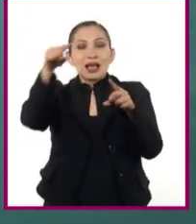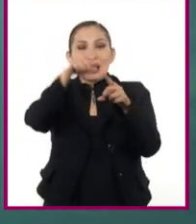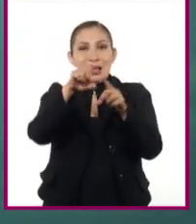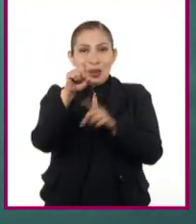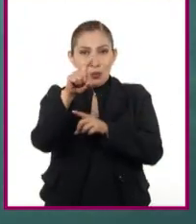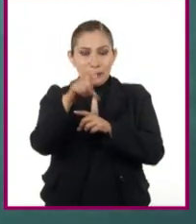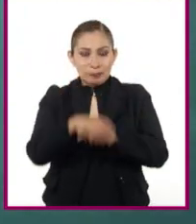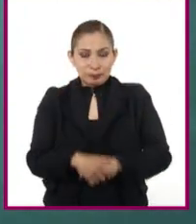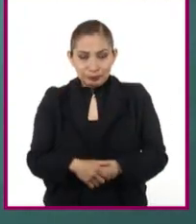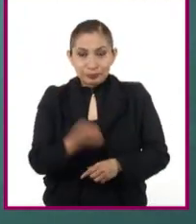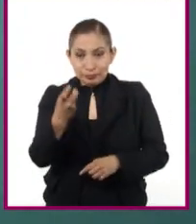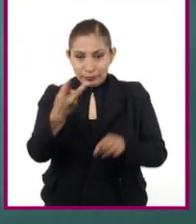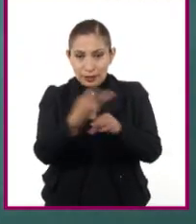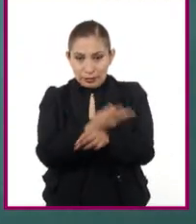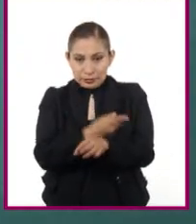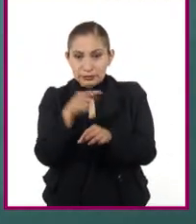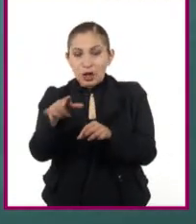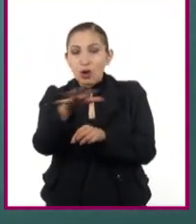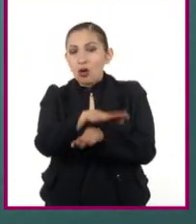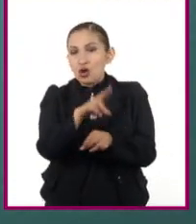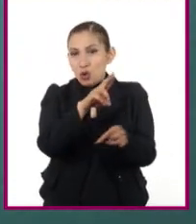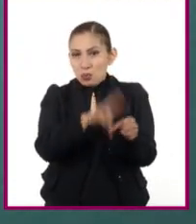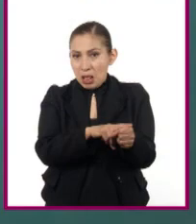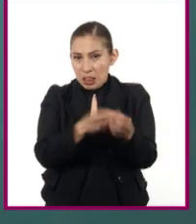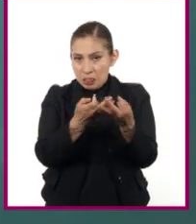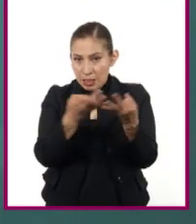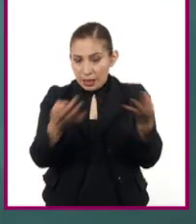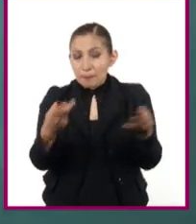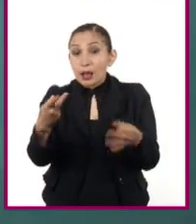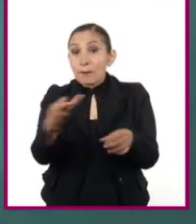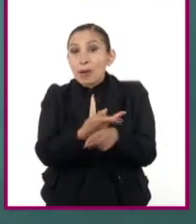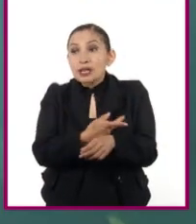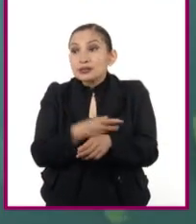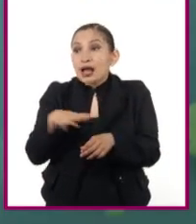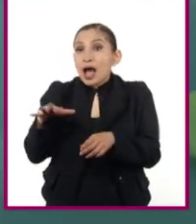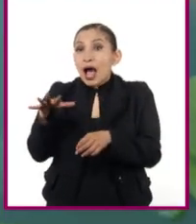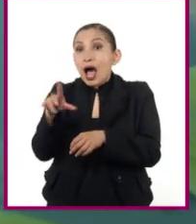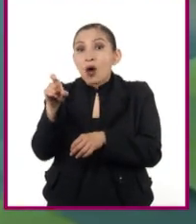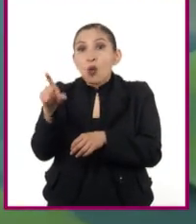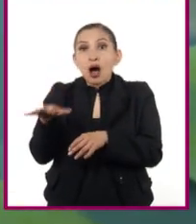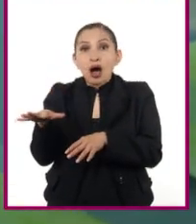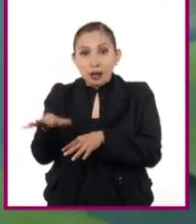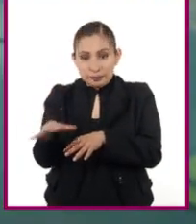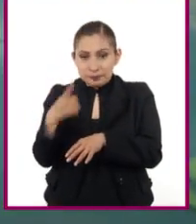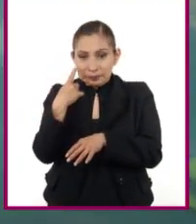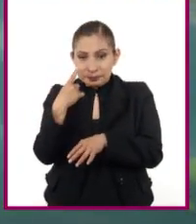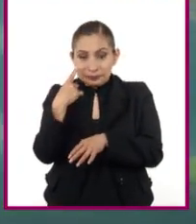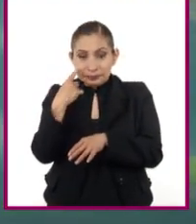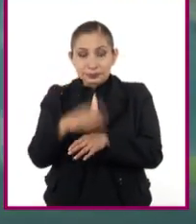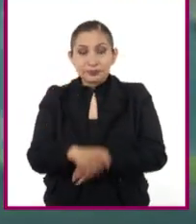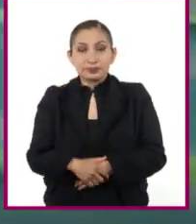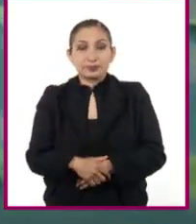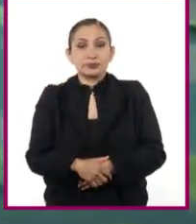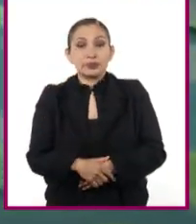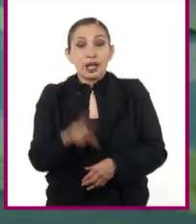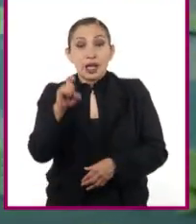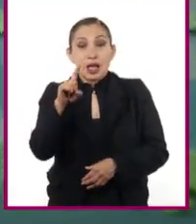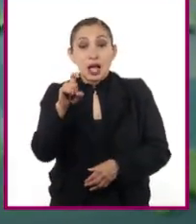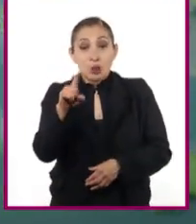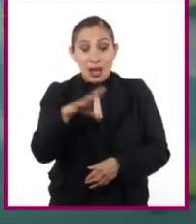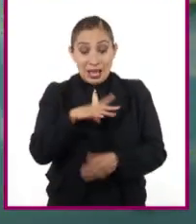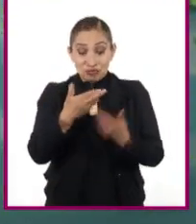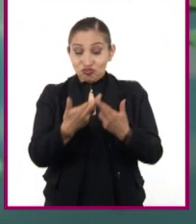agua. Eso es lo que ocurre en un ecosistema terrestre. Pero ¿qué pasa en un ecosistema acuático? Que el